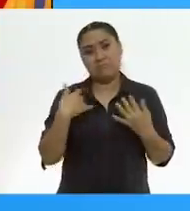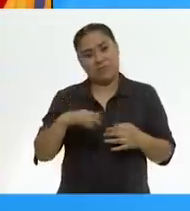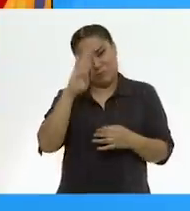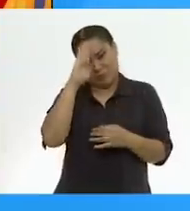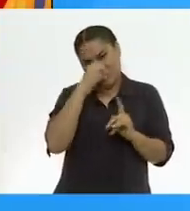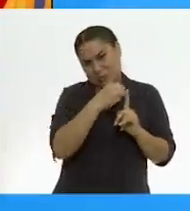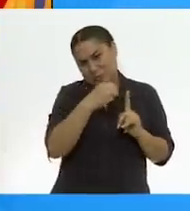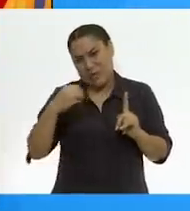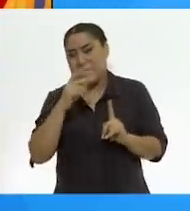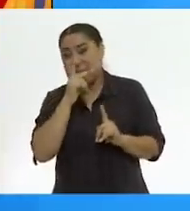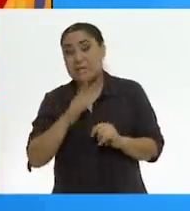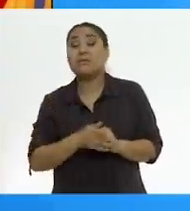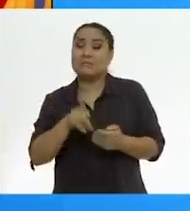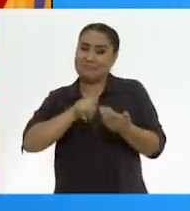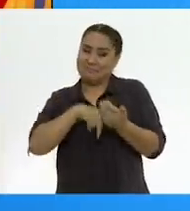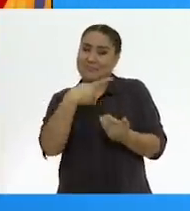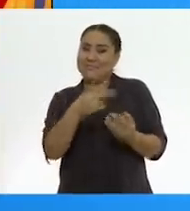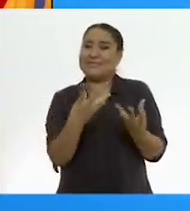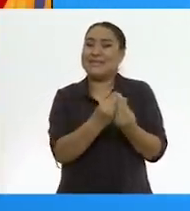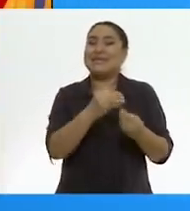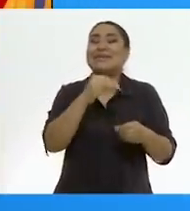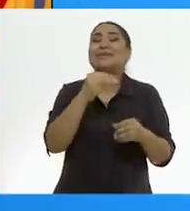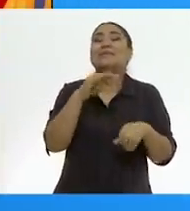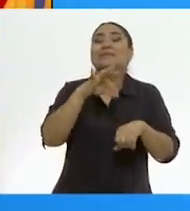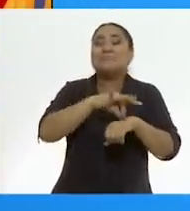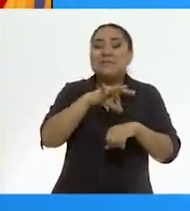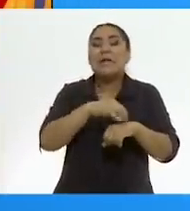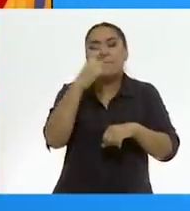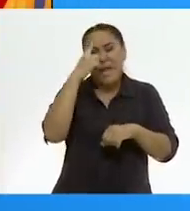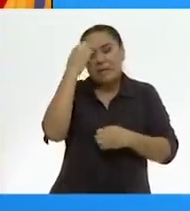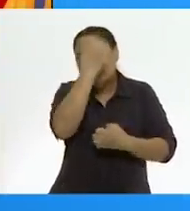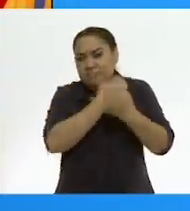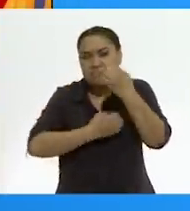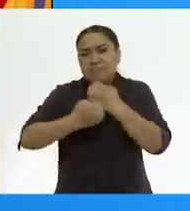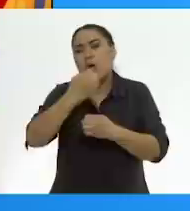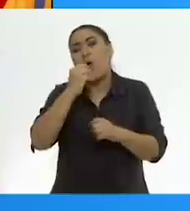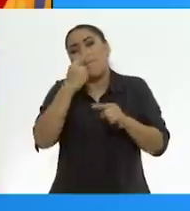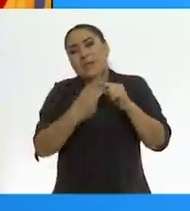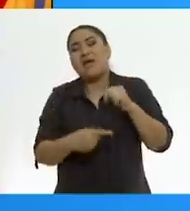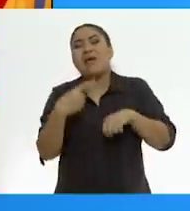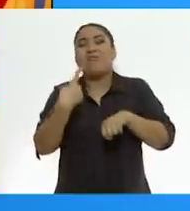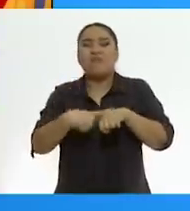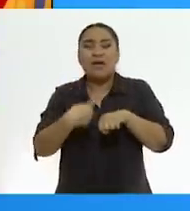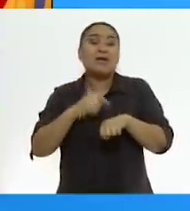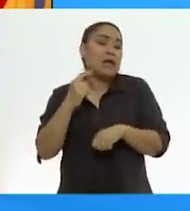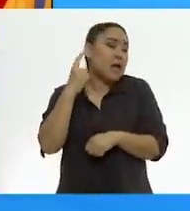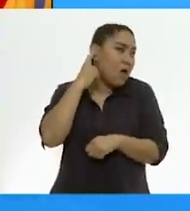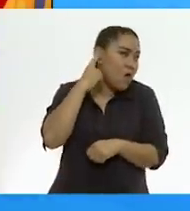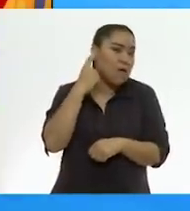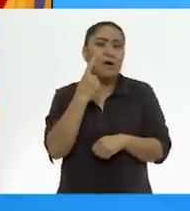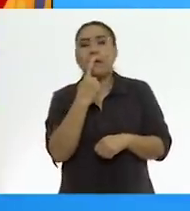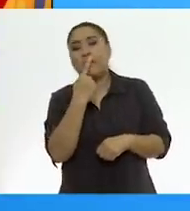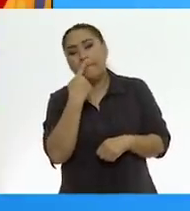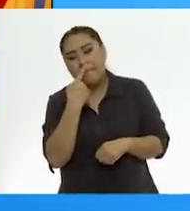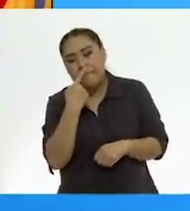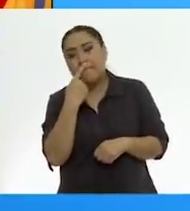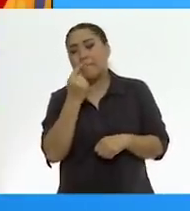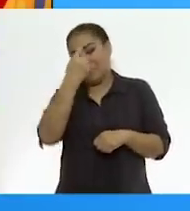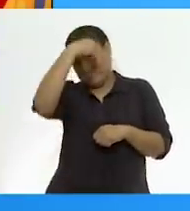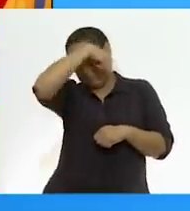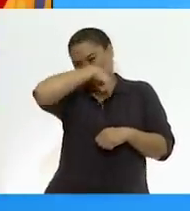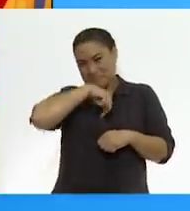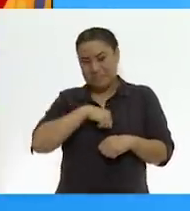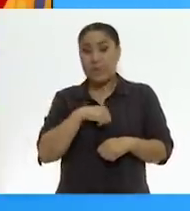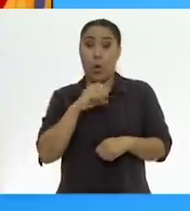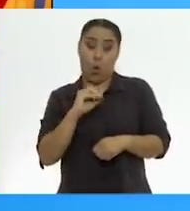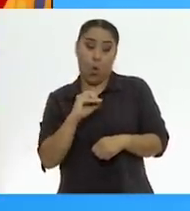¡Sí! Y es una rama de la medicina que se encarga de tratar y prevenir las enfermedades del oído, nariz, vías respiratorias